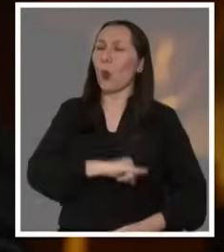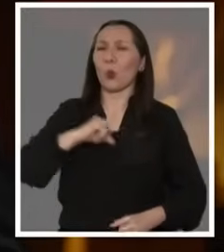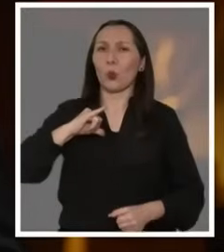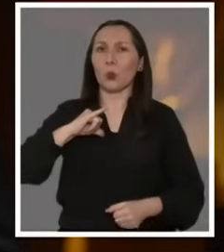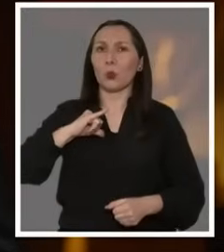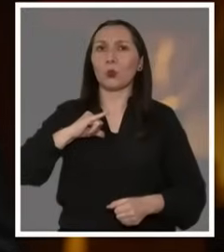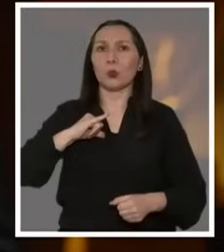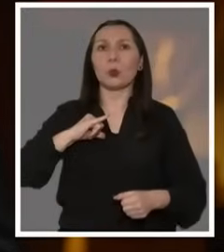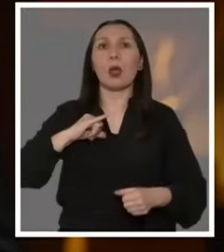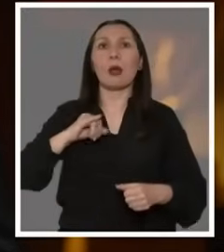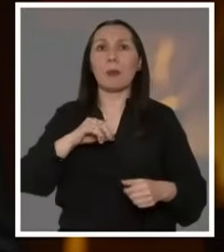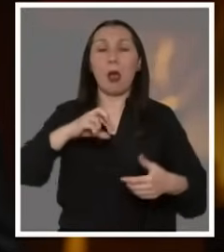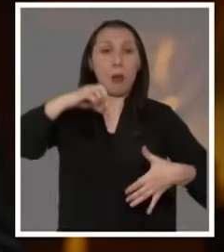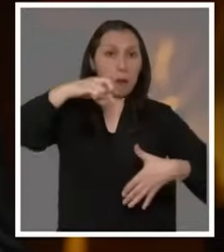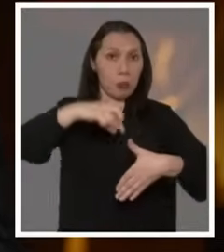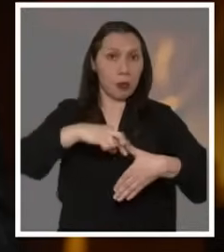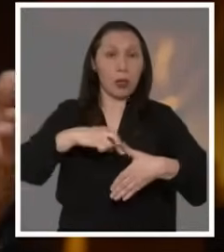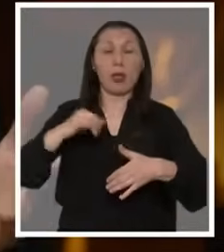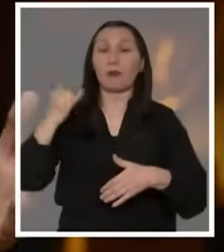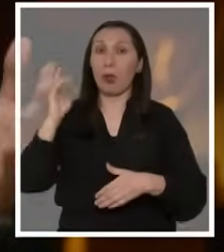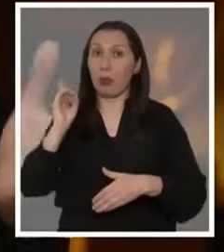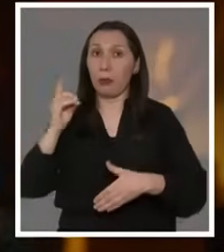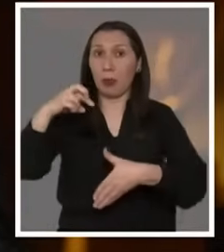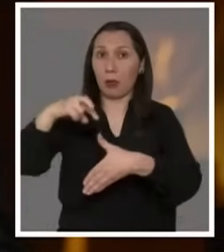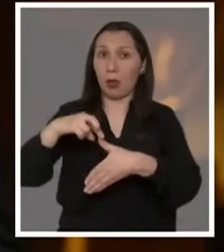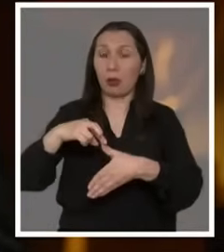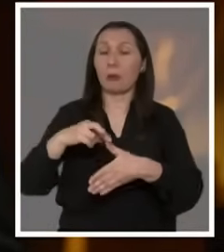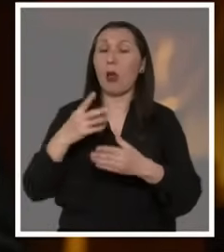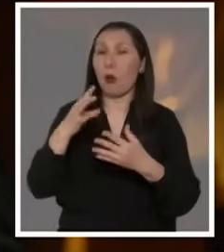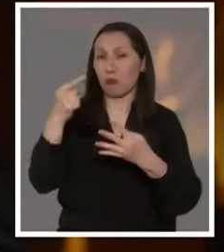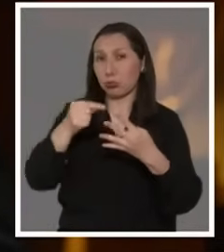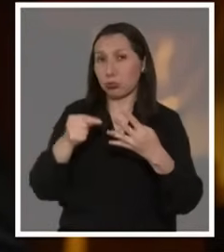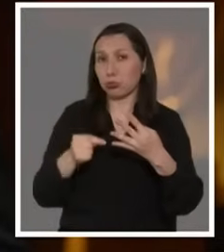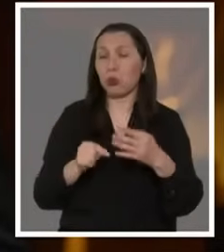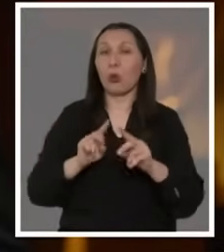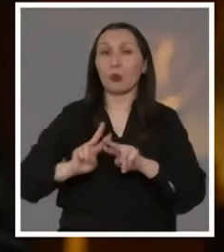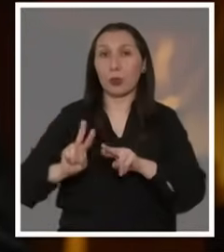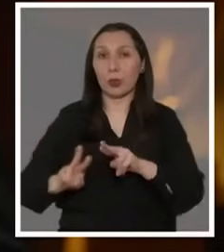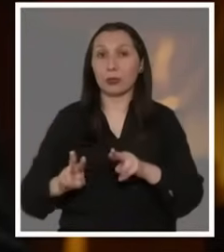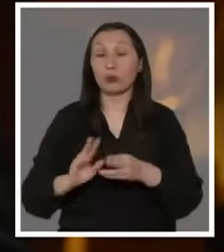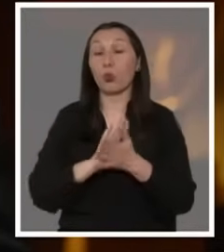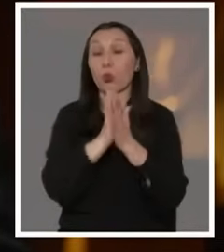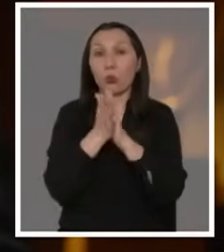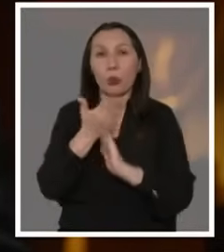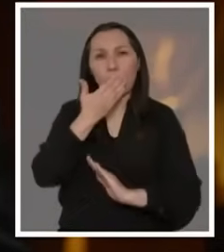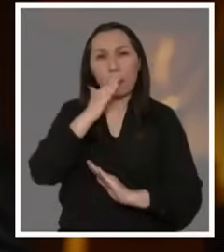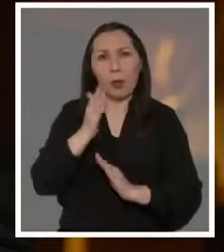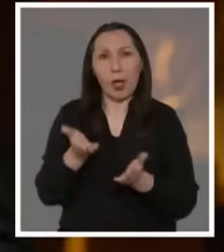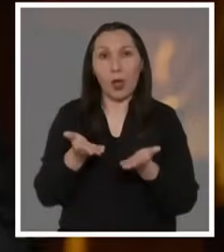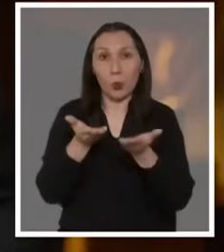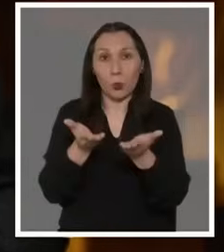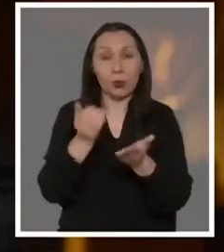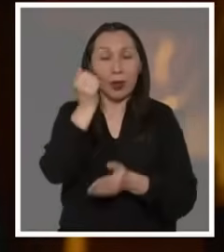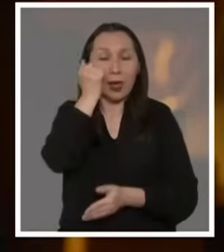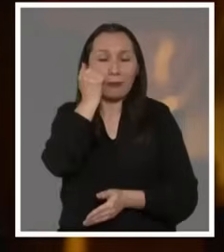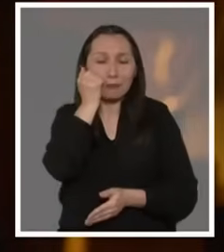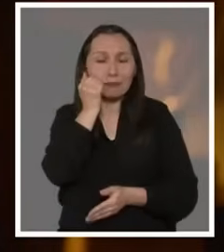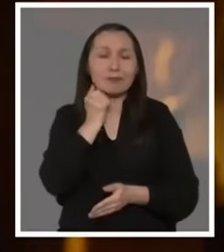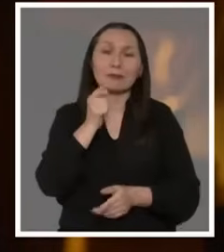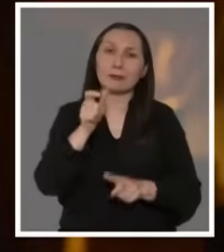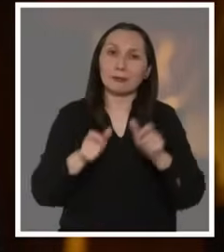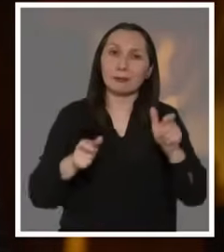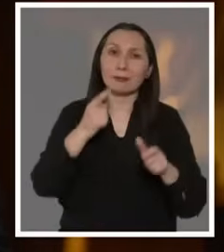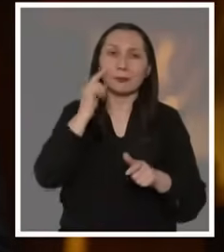de los panamericanos y parapanamericanos, entre tantas otras cosas que se han hecho. Todas estas son mejoras que ustedes, queridas y queridos compatriotas,